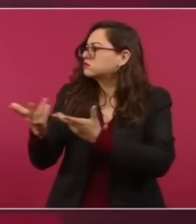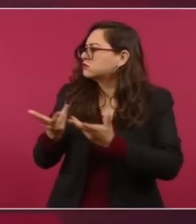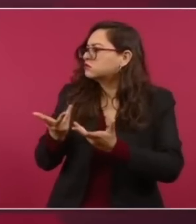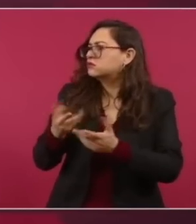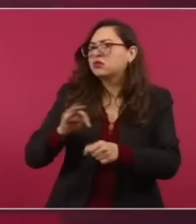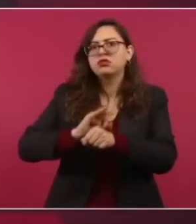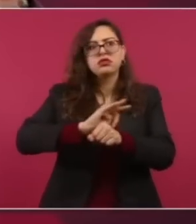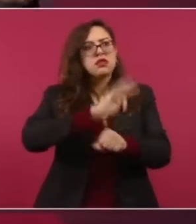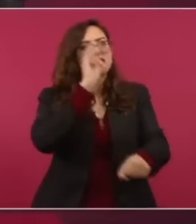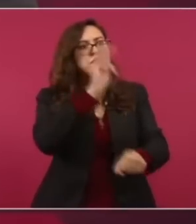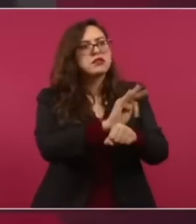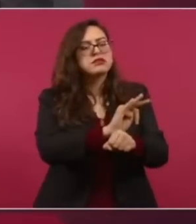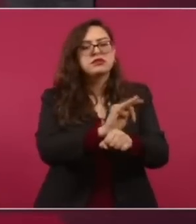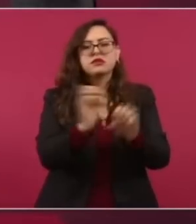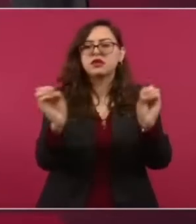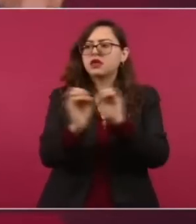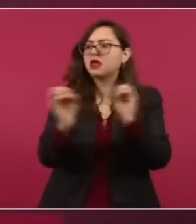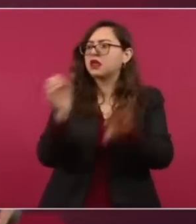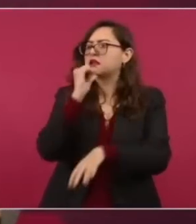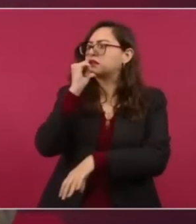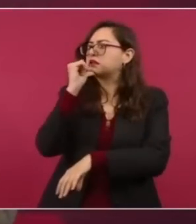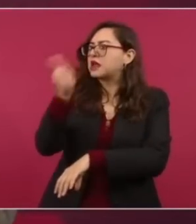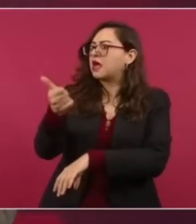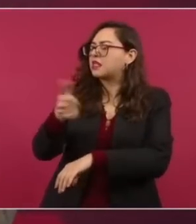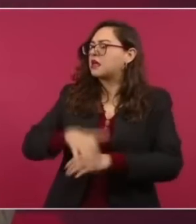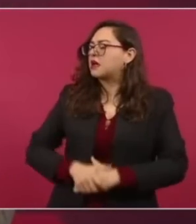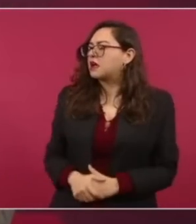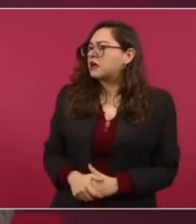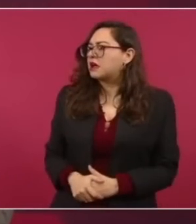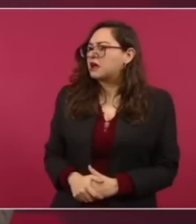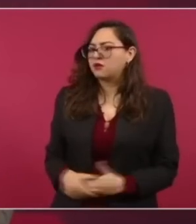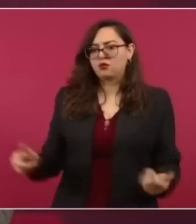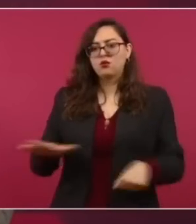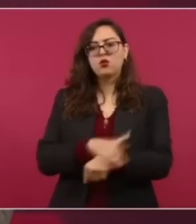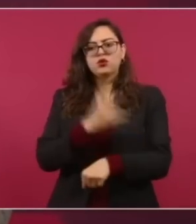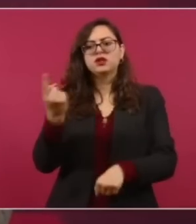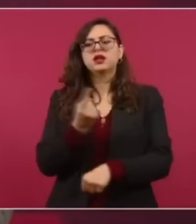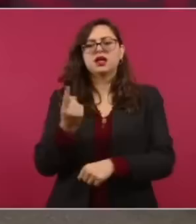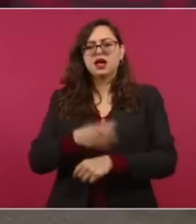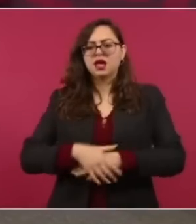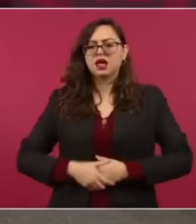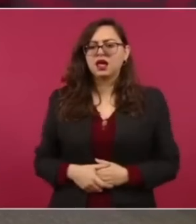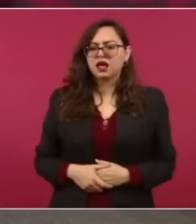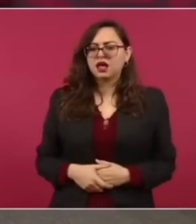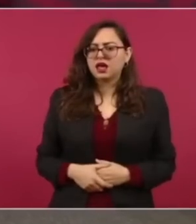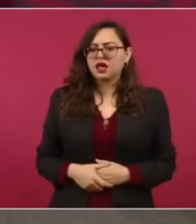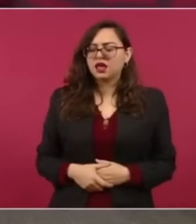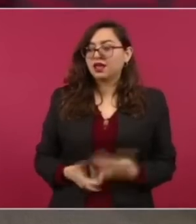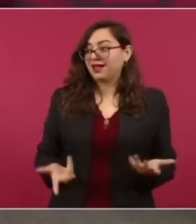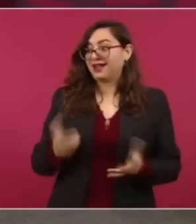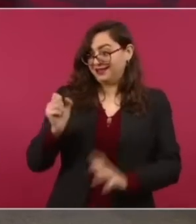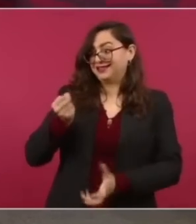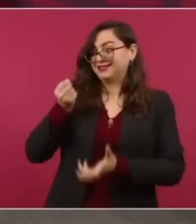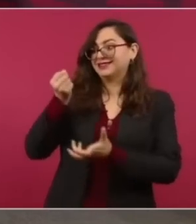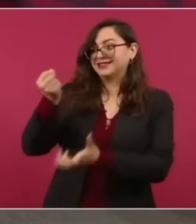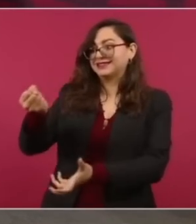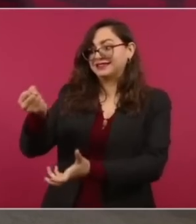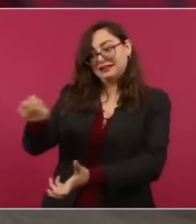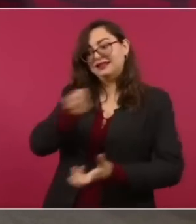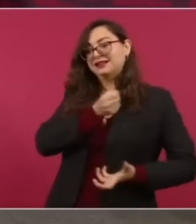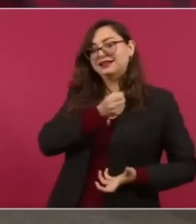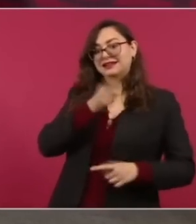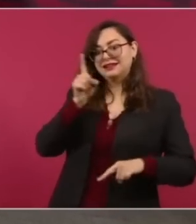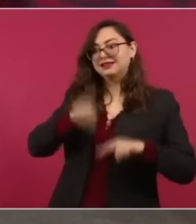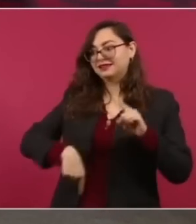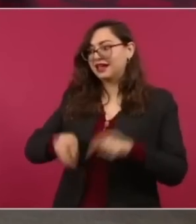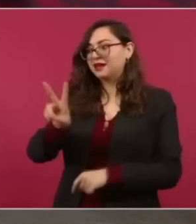mañanera. Antes de poner la información, los invitamos a que se suscriban a este canal, que activen la campanita de